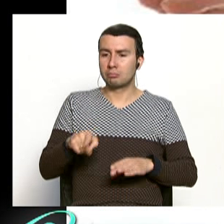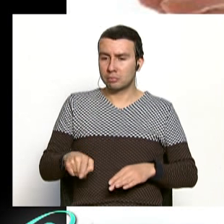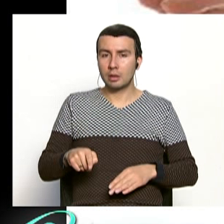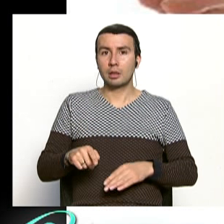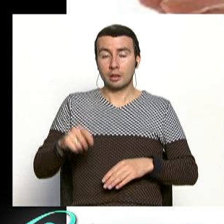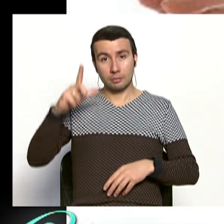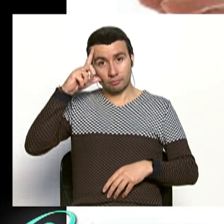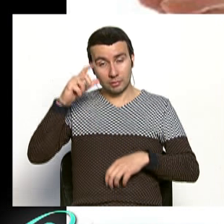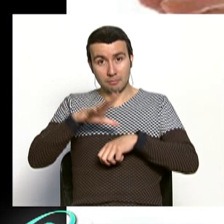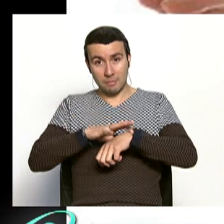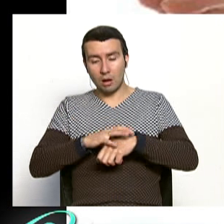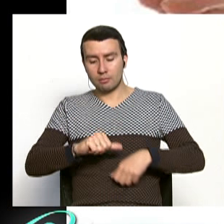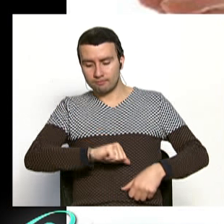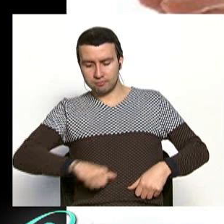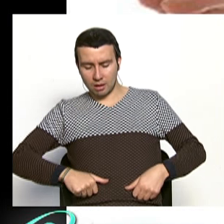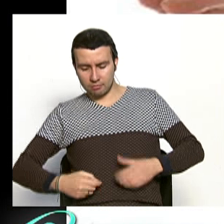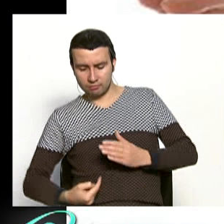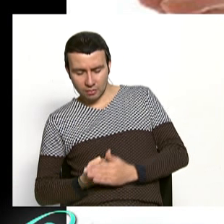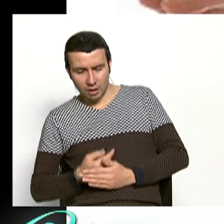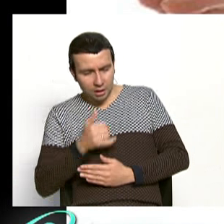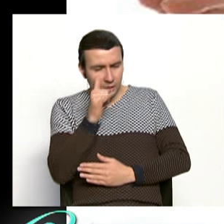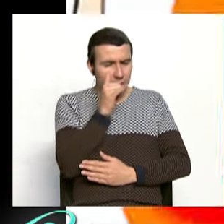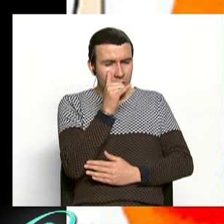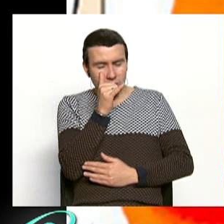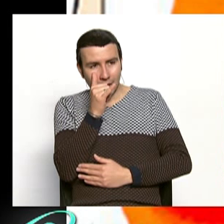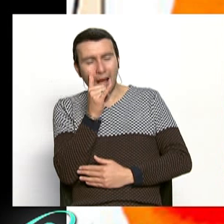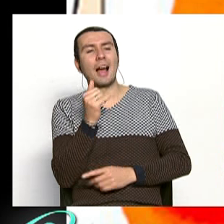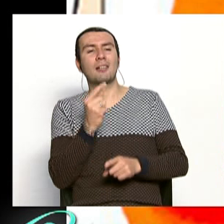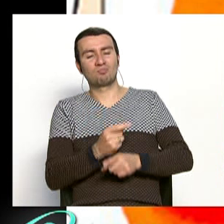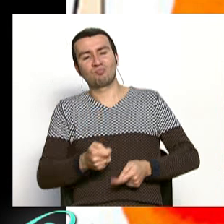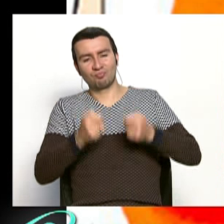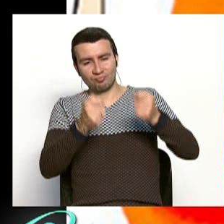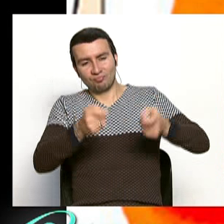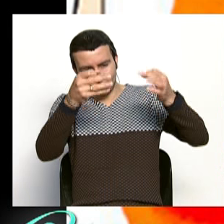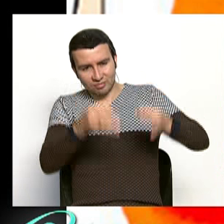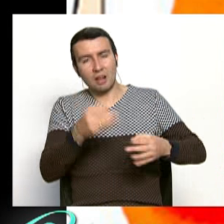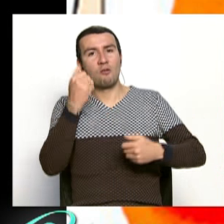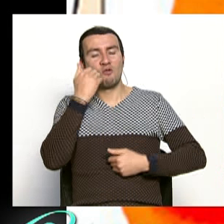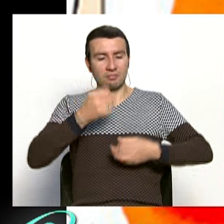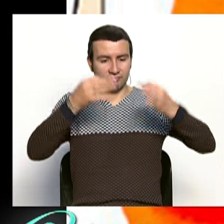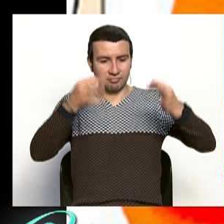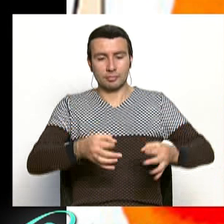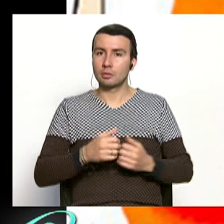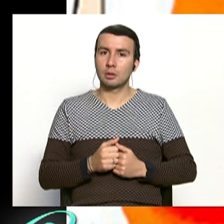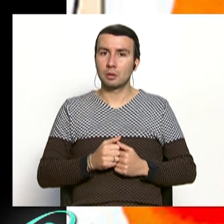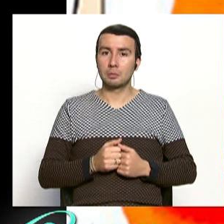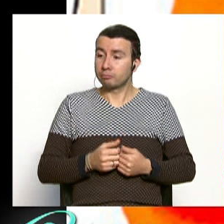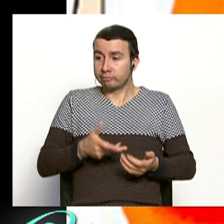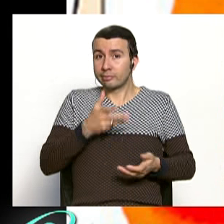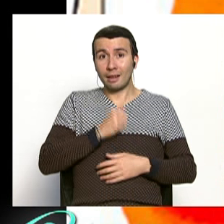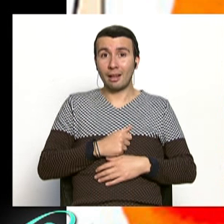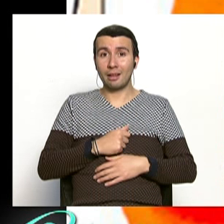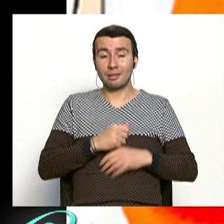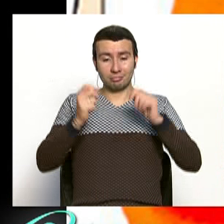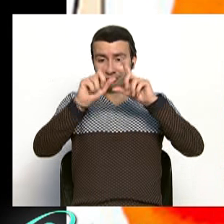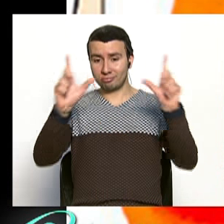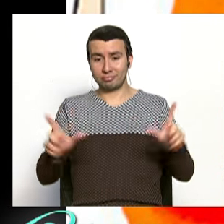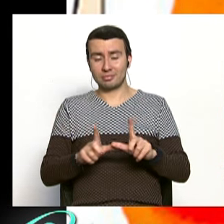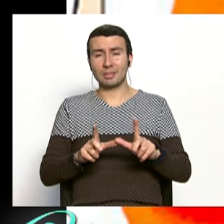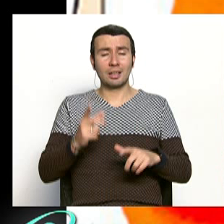mirar y poderle decir a la persona lo que tiene es tal cosa porque es que de lo contrario pues caemos en el error de